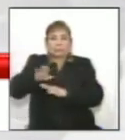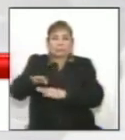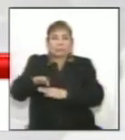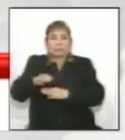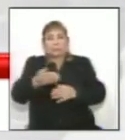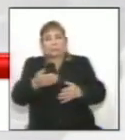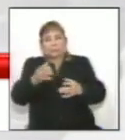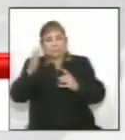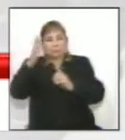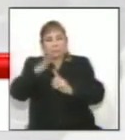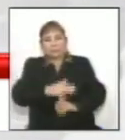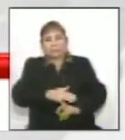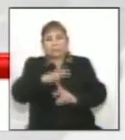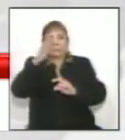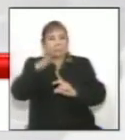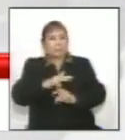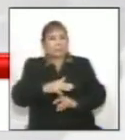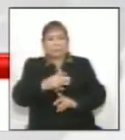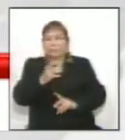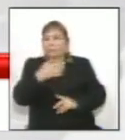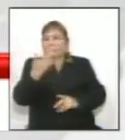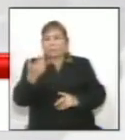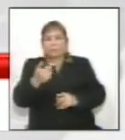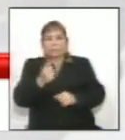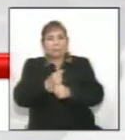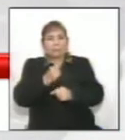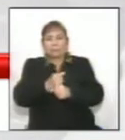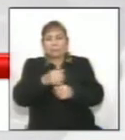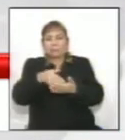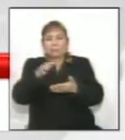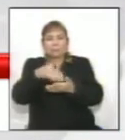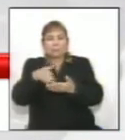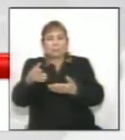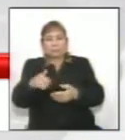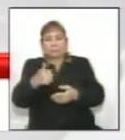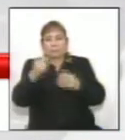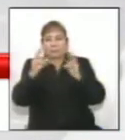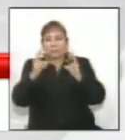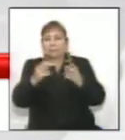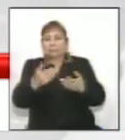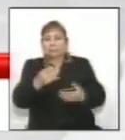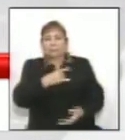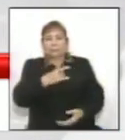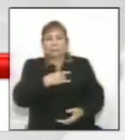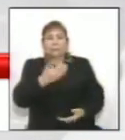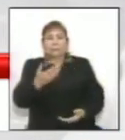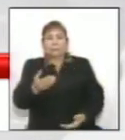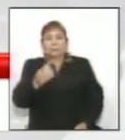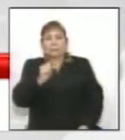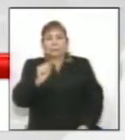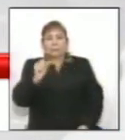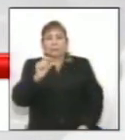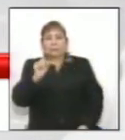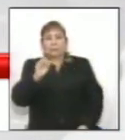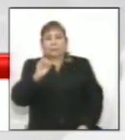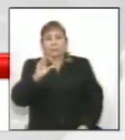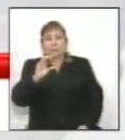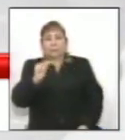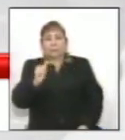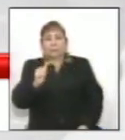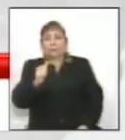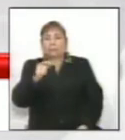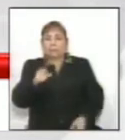estos abusos, como tampoco en otros temas, señor presidente. La Universidad Nacional San Luis Gonzaga de Ica es